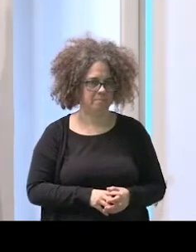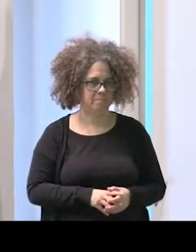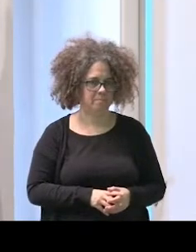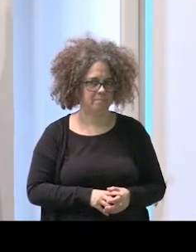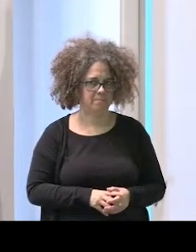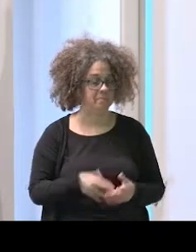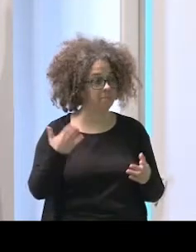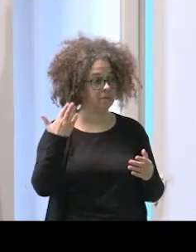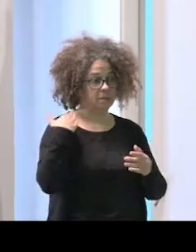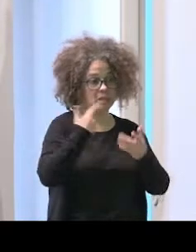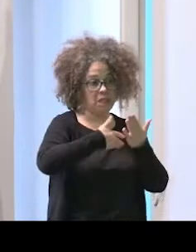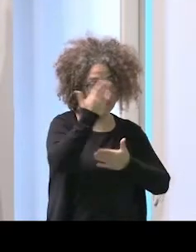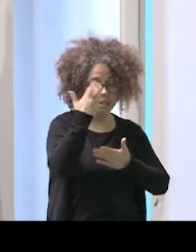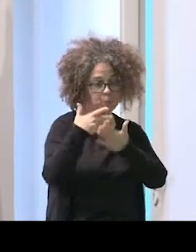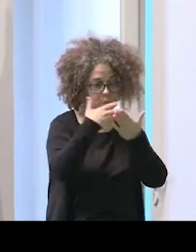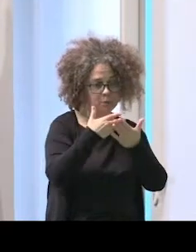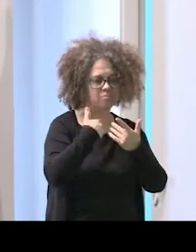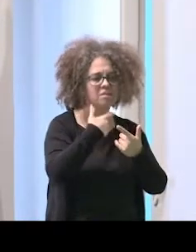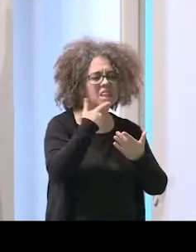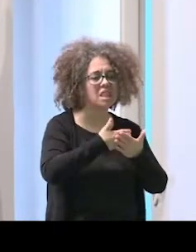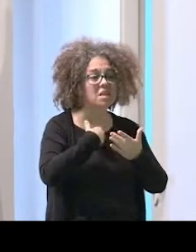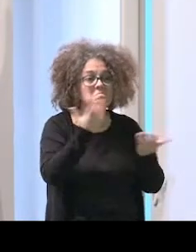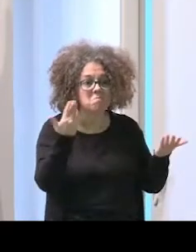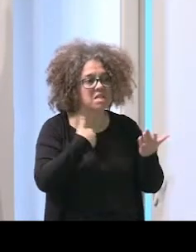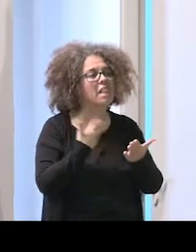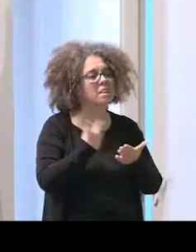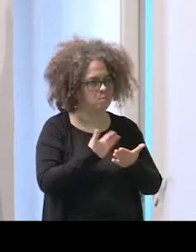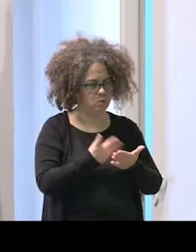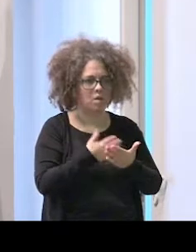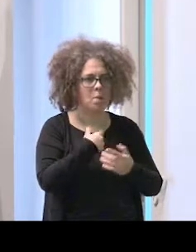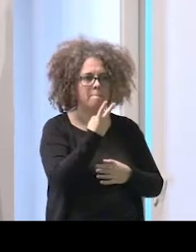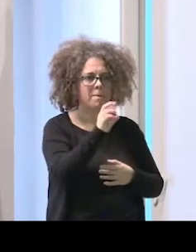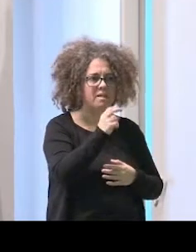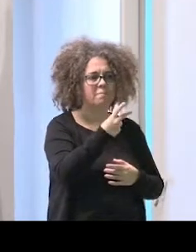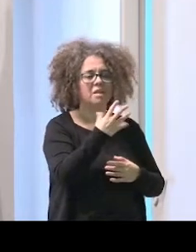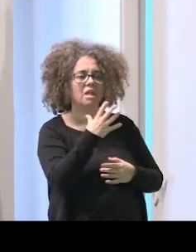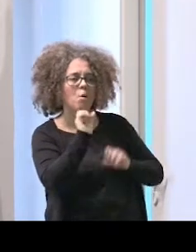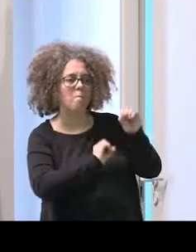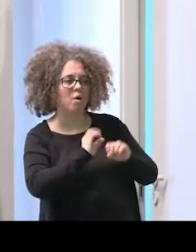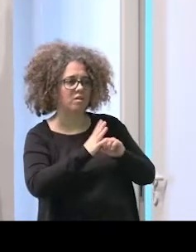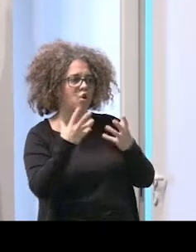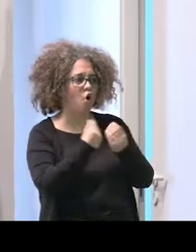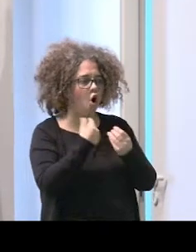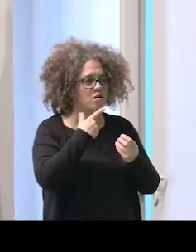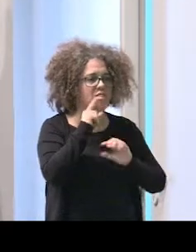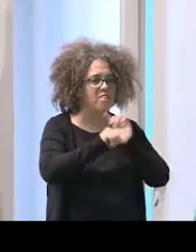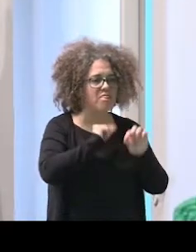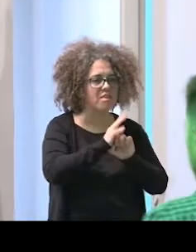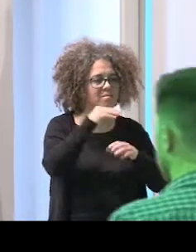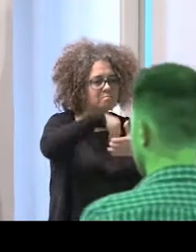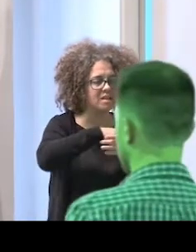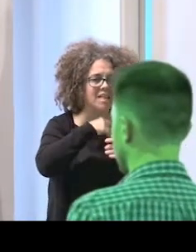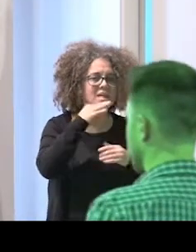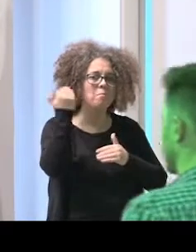demuestran que el citomegalovirus es la causa de la sordera entre un 20 y un 25% de niños con hipoacusia